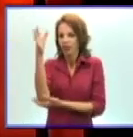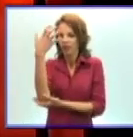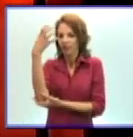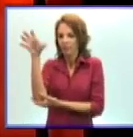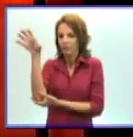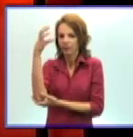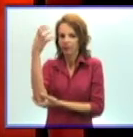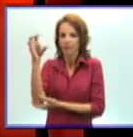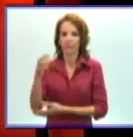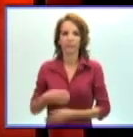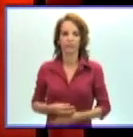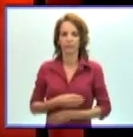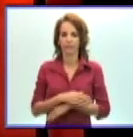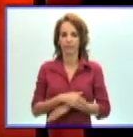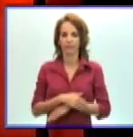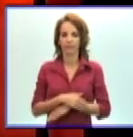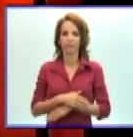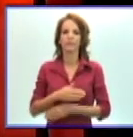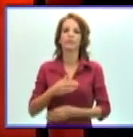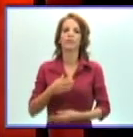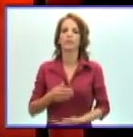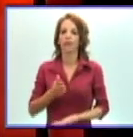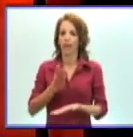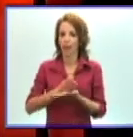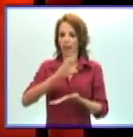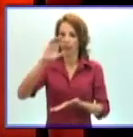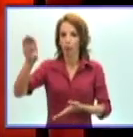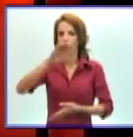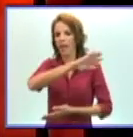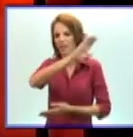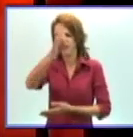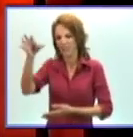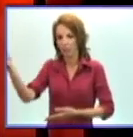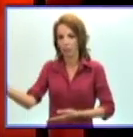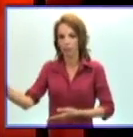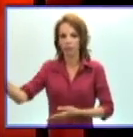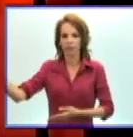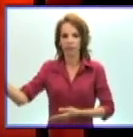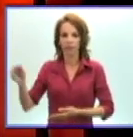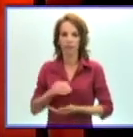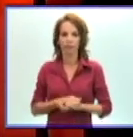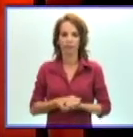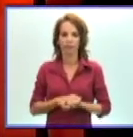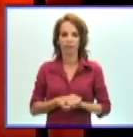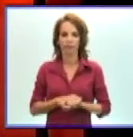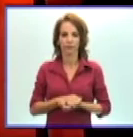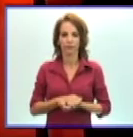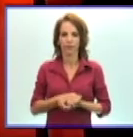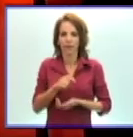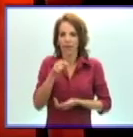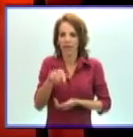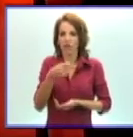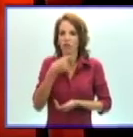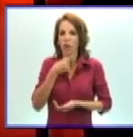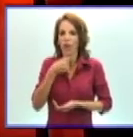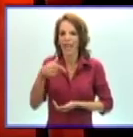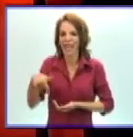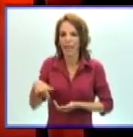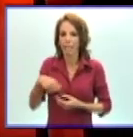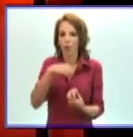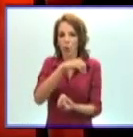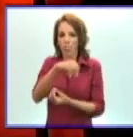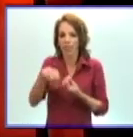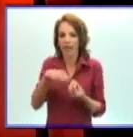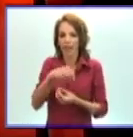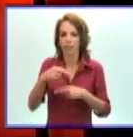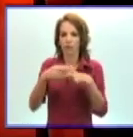las escuelas que se han construido en esas montañas, en las montañas del Escambray. Esos son ejemplos de cambios producidos